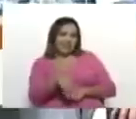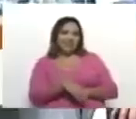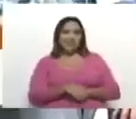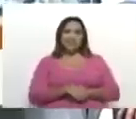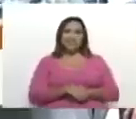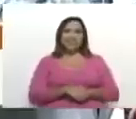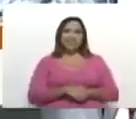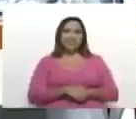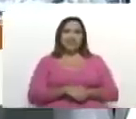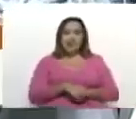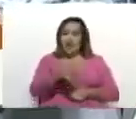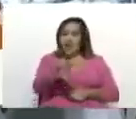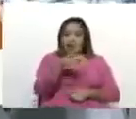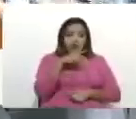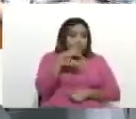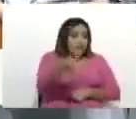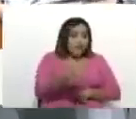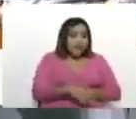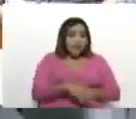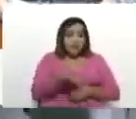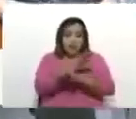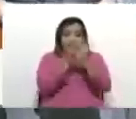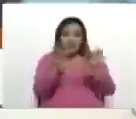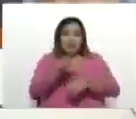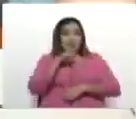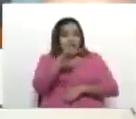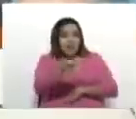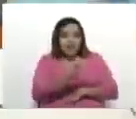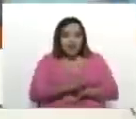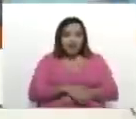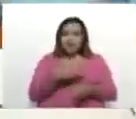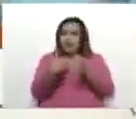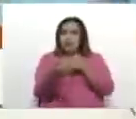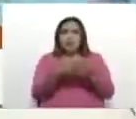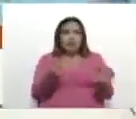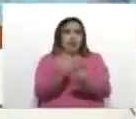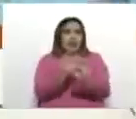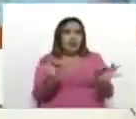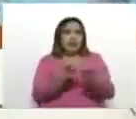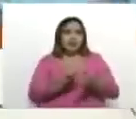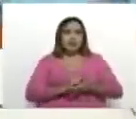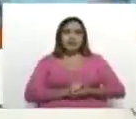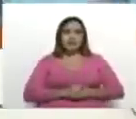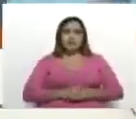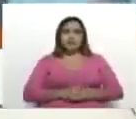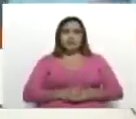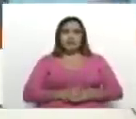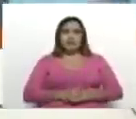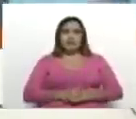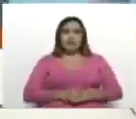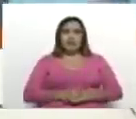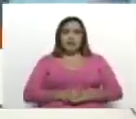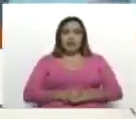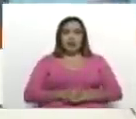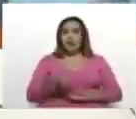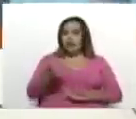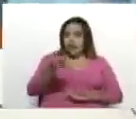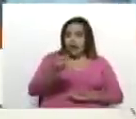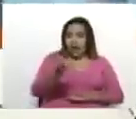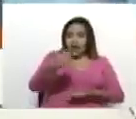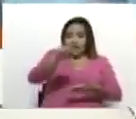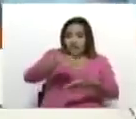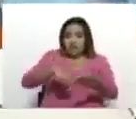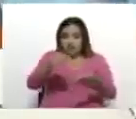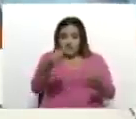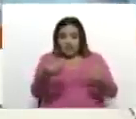de bárbaro así de bárbaros no les importaba nada firma ese